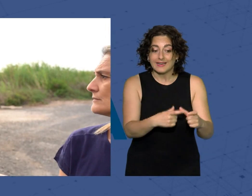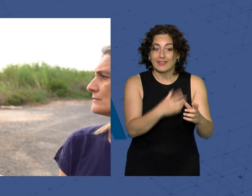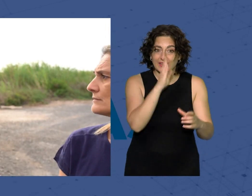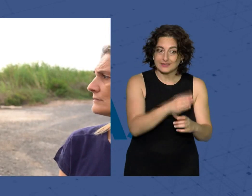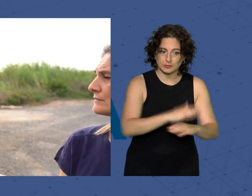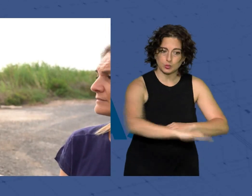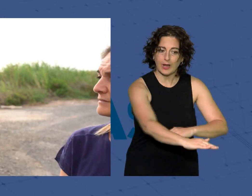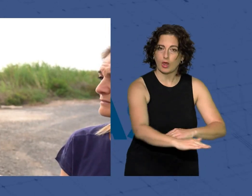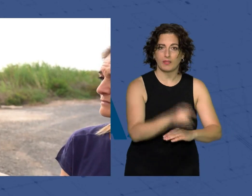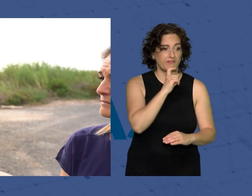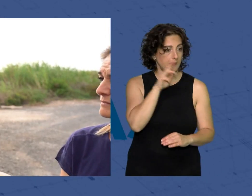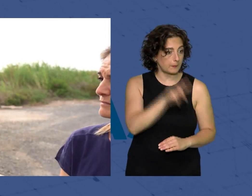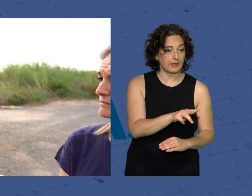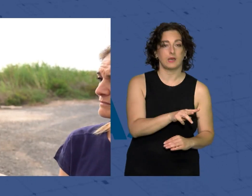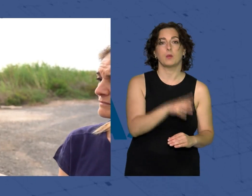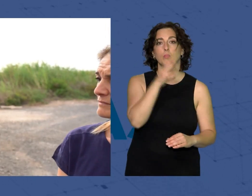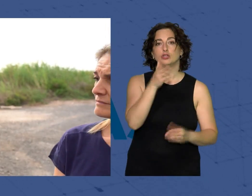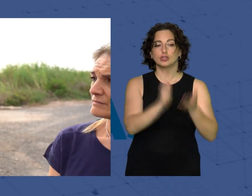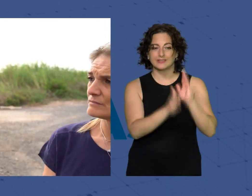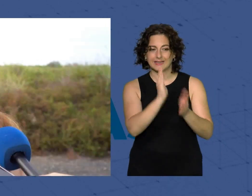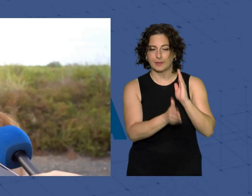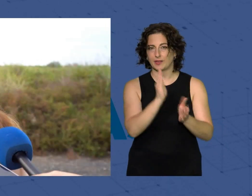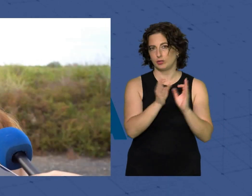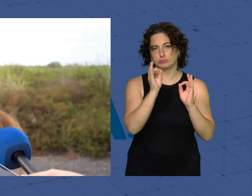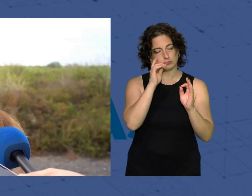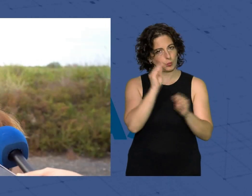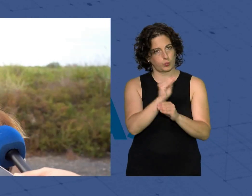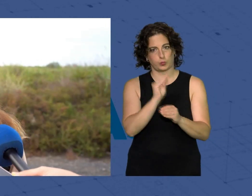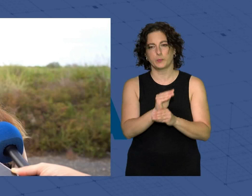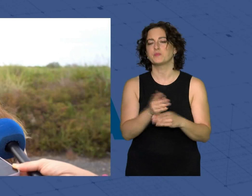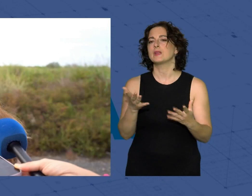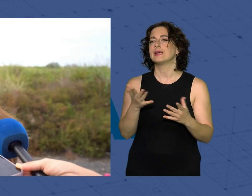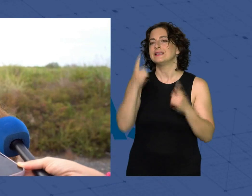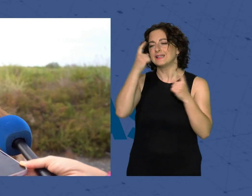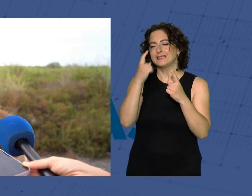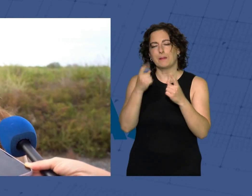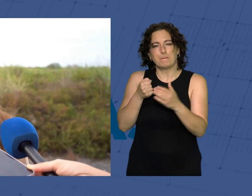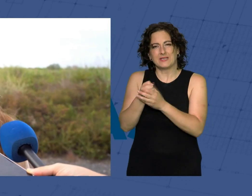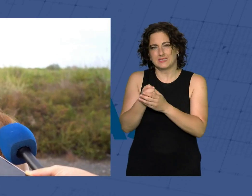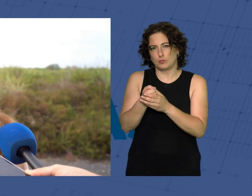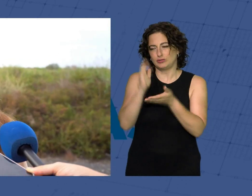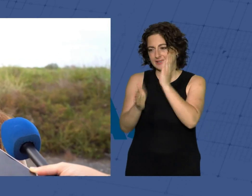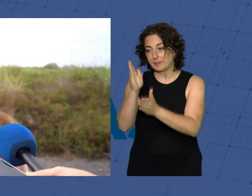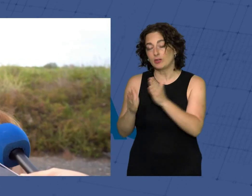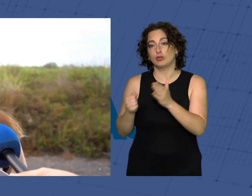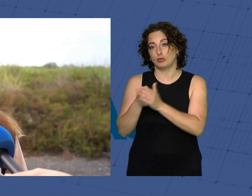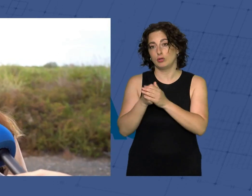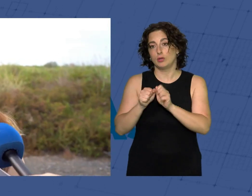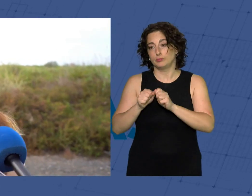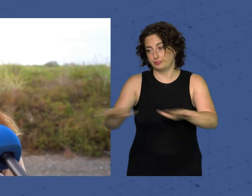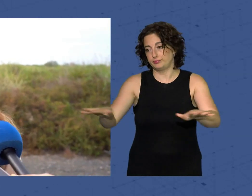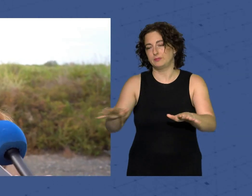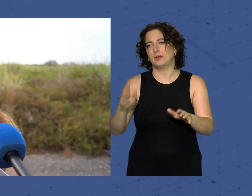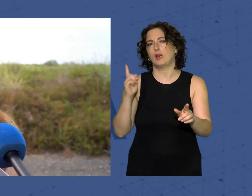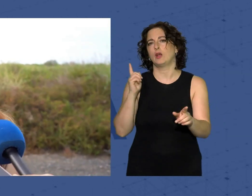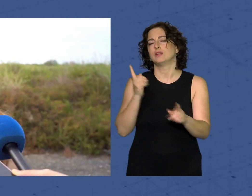son muy difíciles de ver. Por eso los tratamientos deben de ser dirigidos. Llegar al máximo sitio de zonas tratables mediante la herbicida, que es